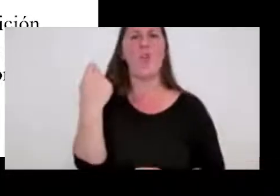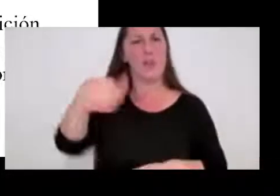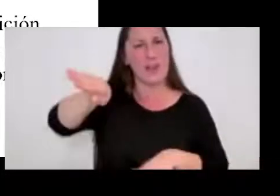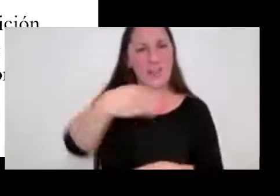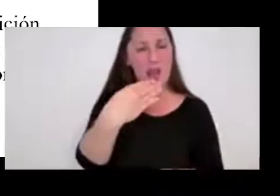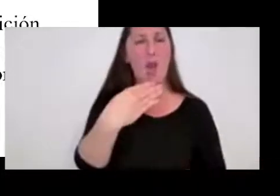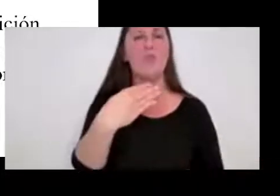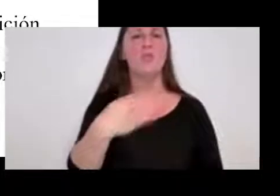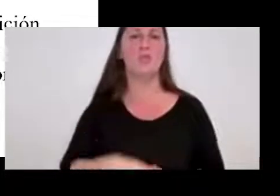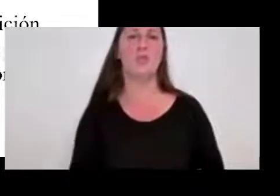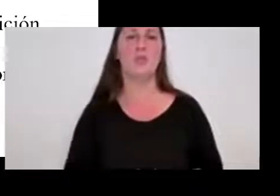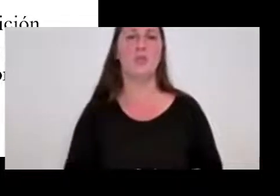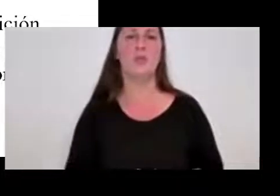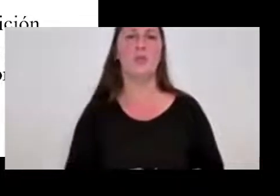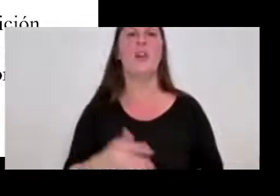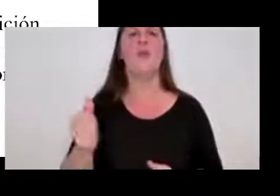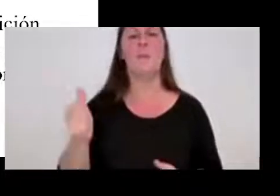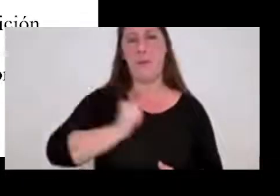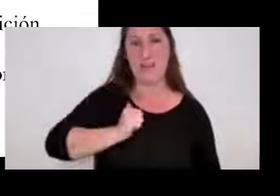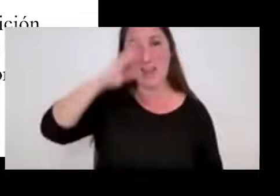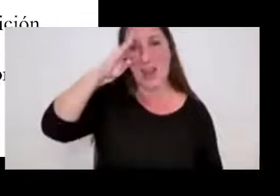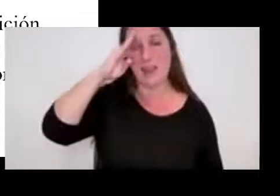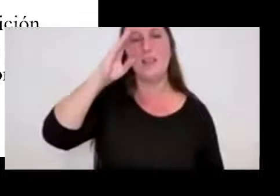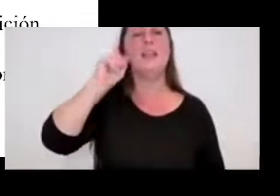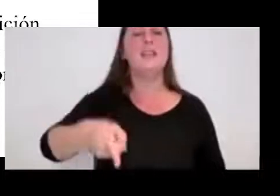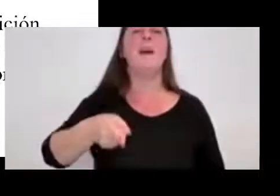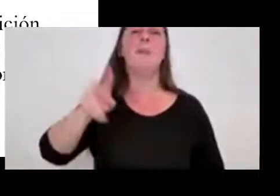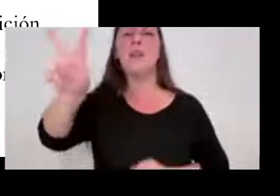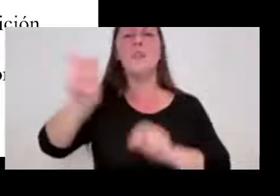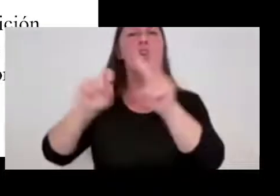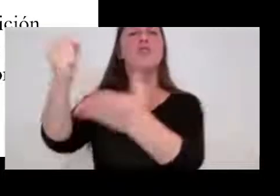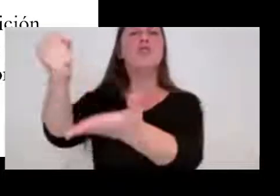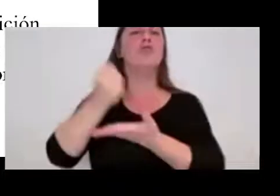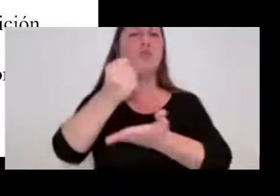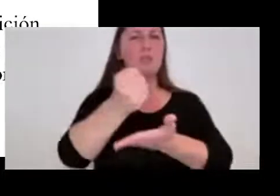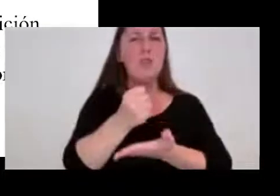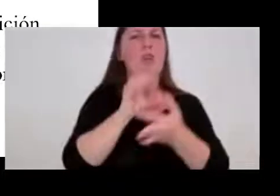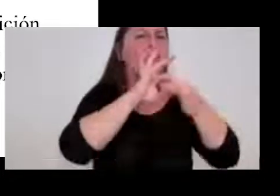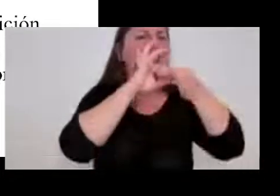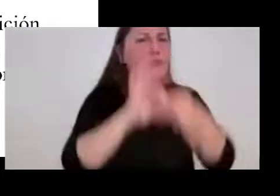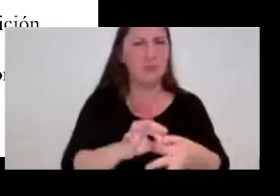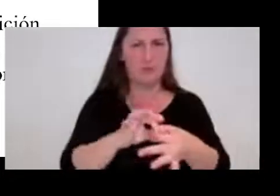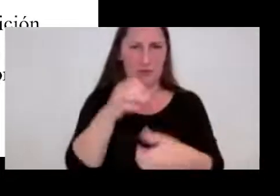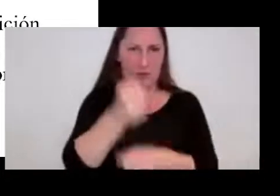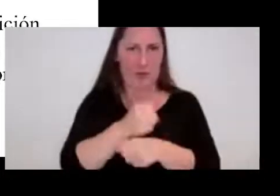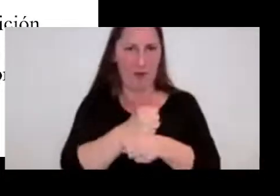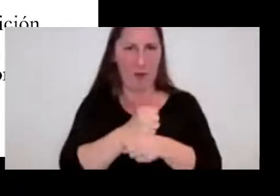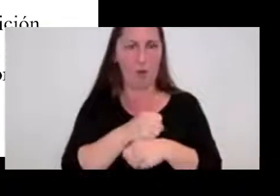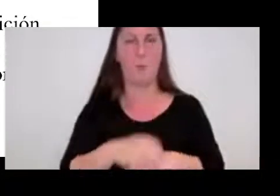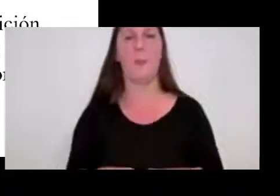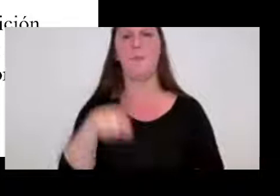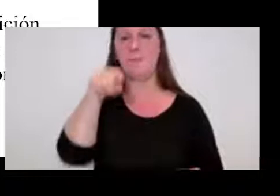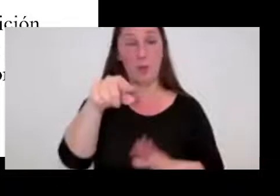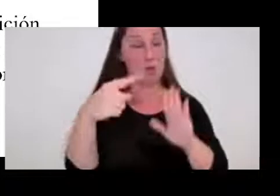de Fuerzas Armadas y a quienes perciban subsidios vinculados al ámbito laboral. Esta norma,